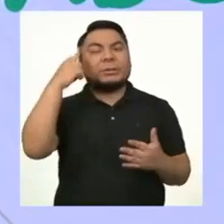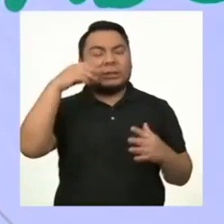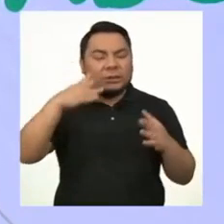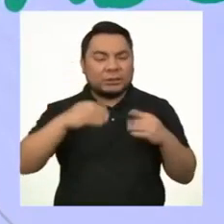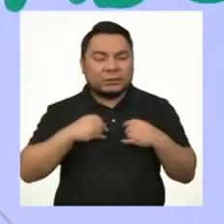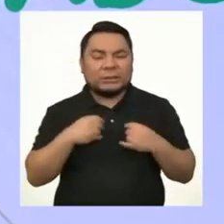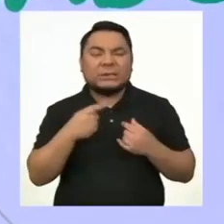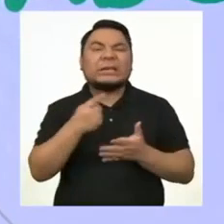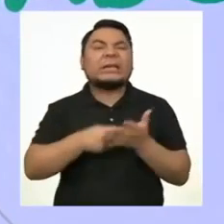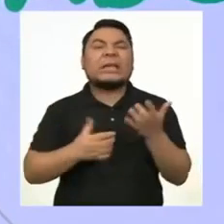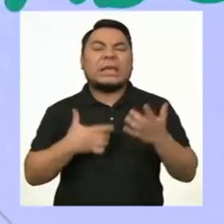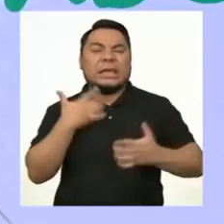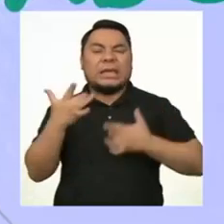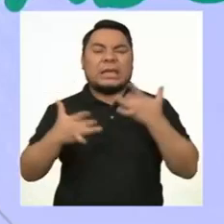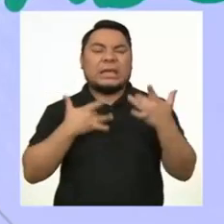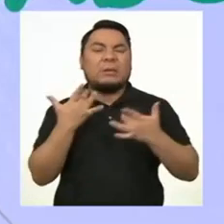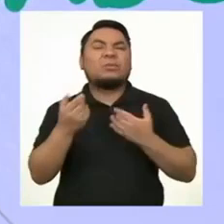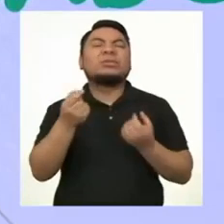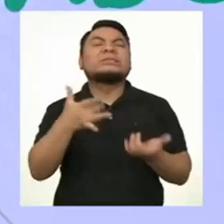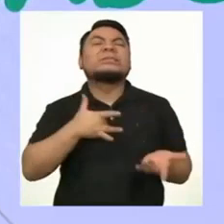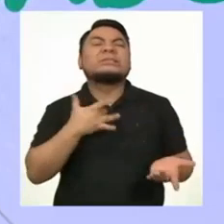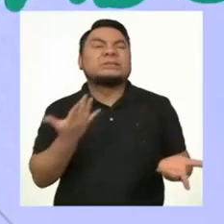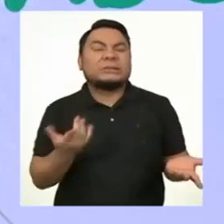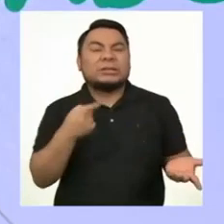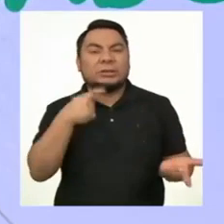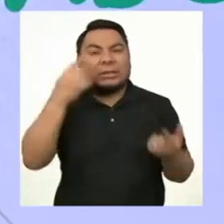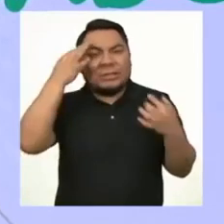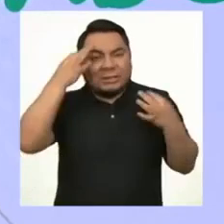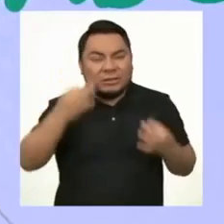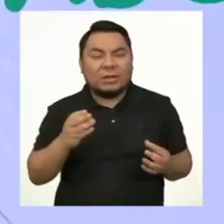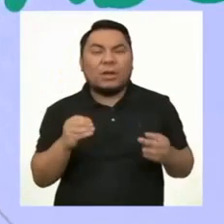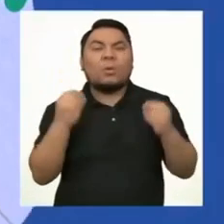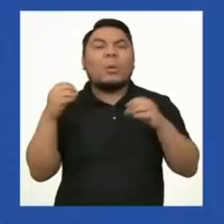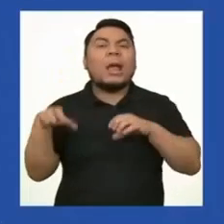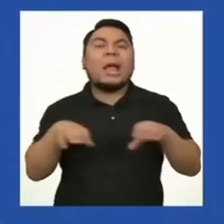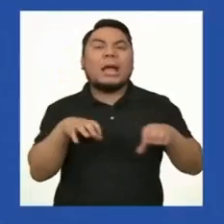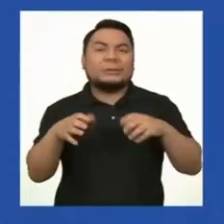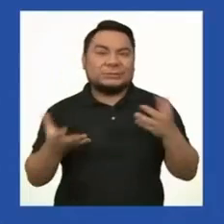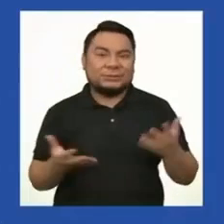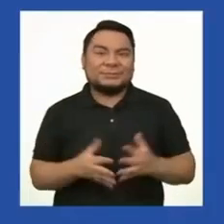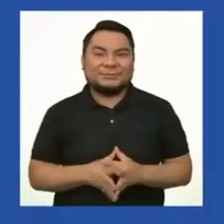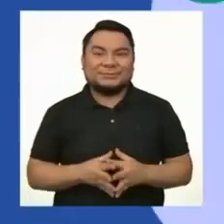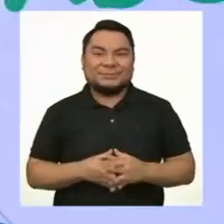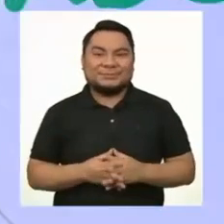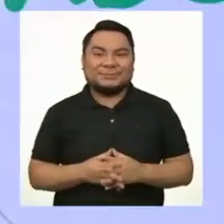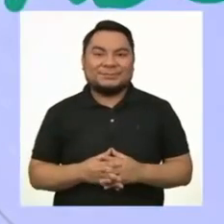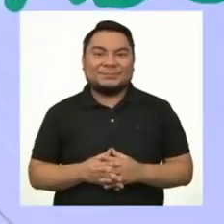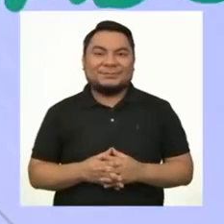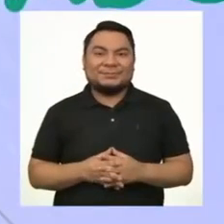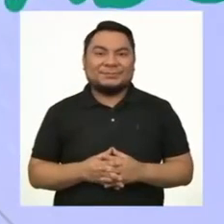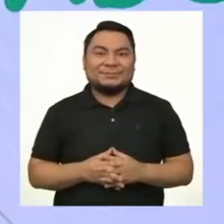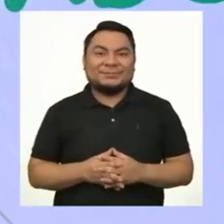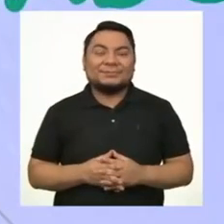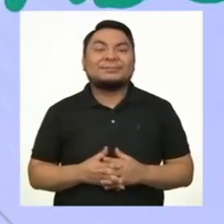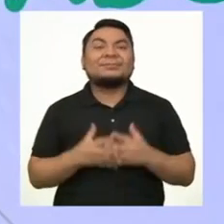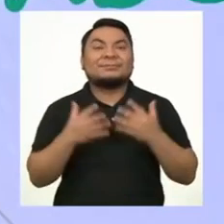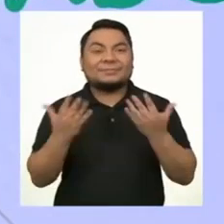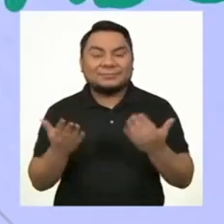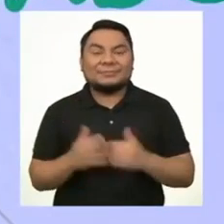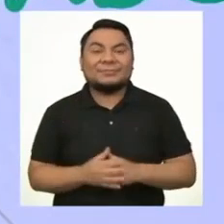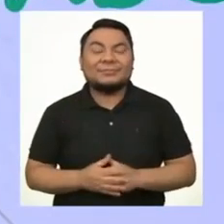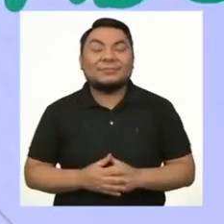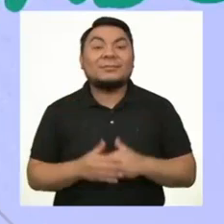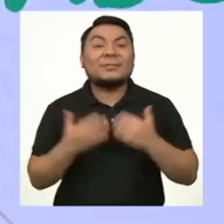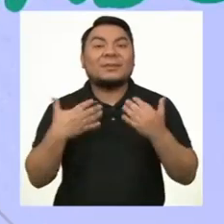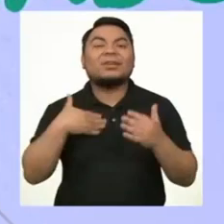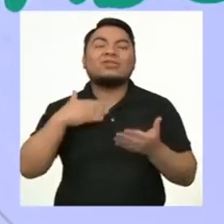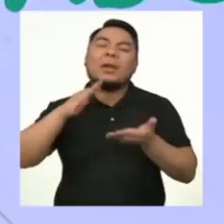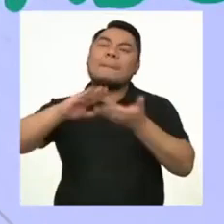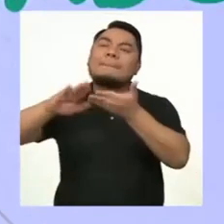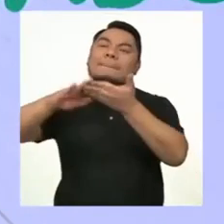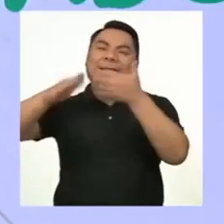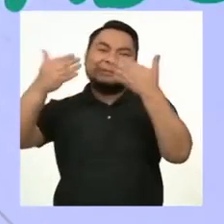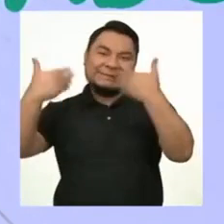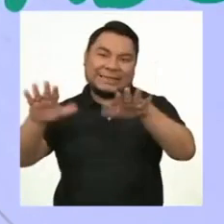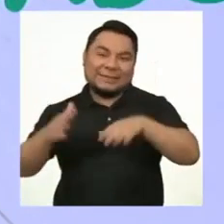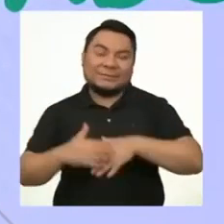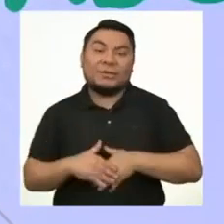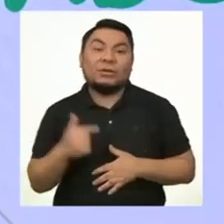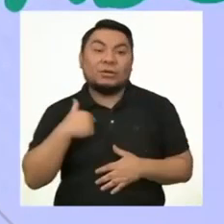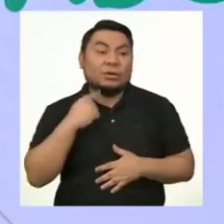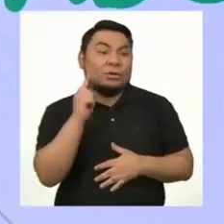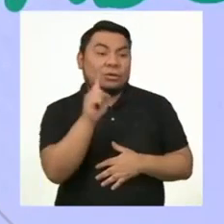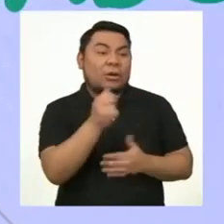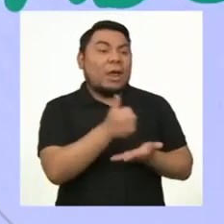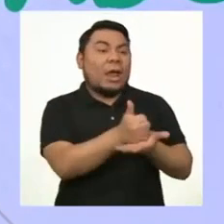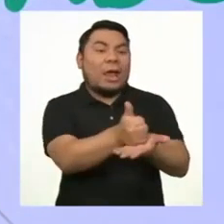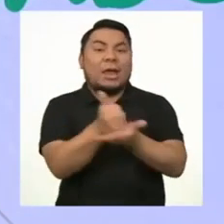qué emoción están sintiendo y decidir cómo actuar frente a ella. Bueno, ya pedí perdón, ya intervine